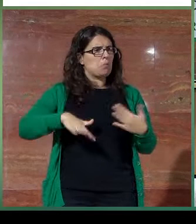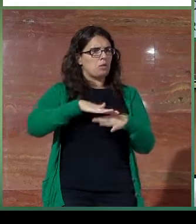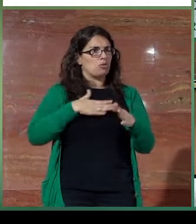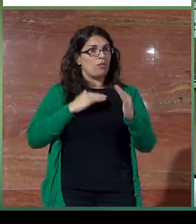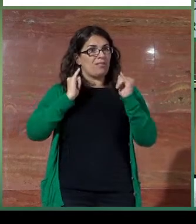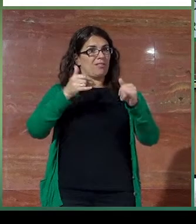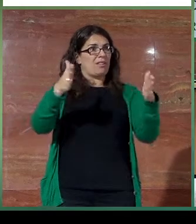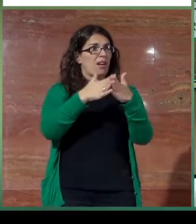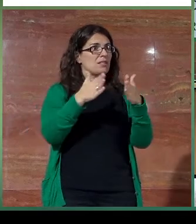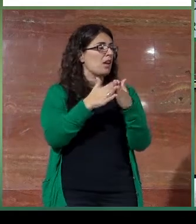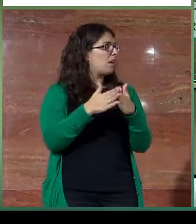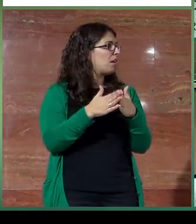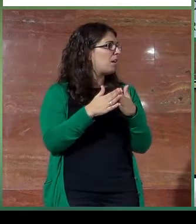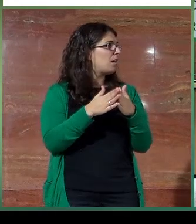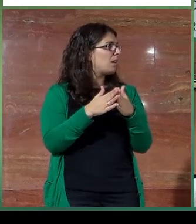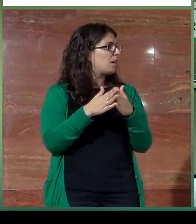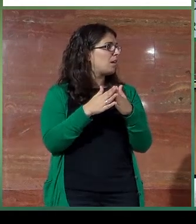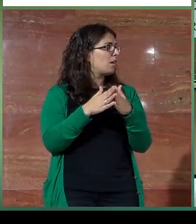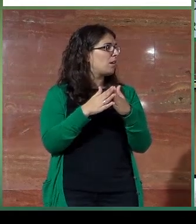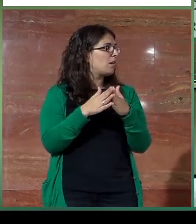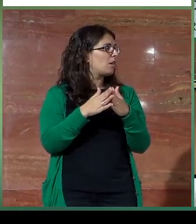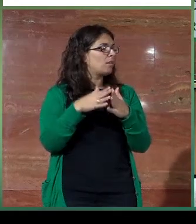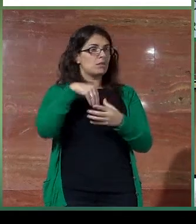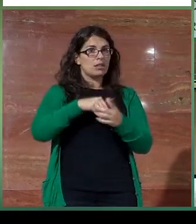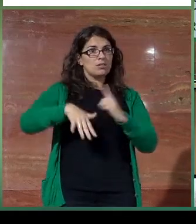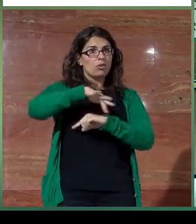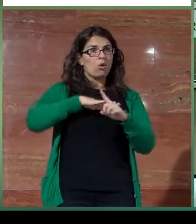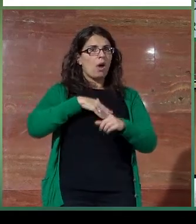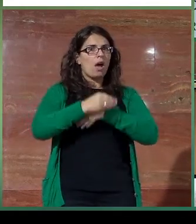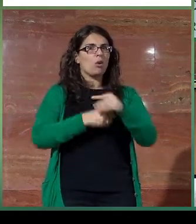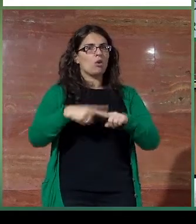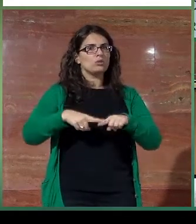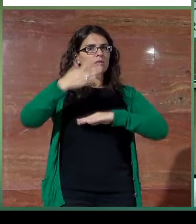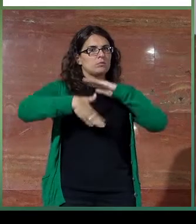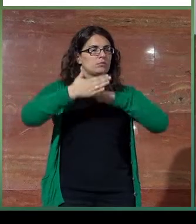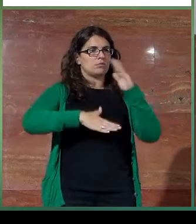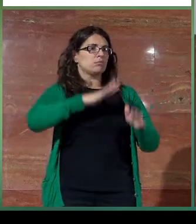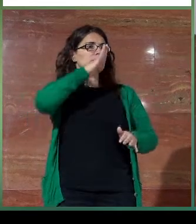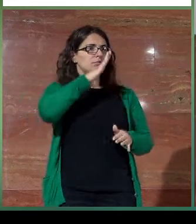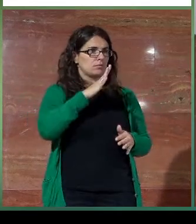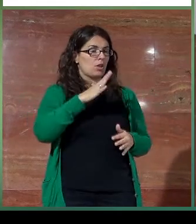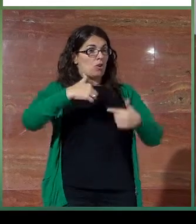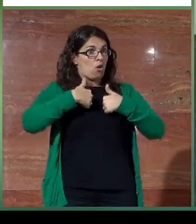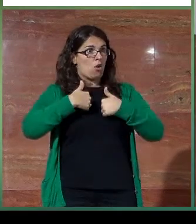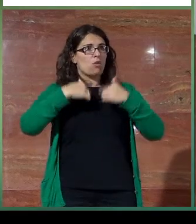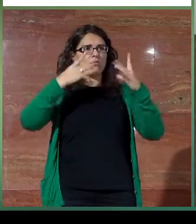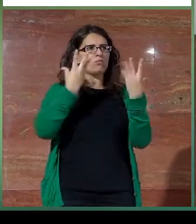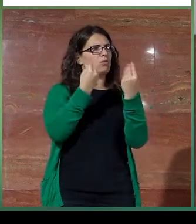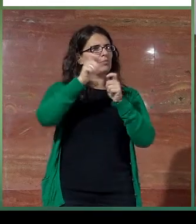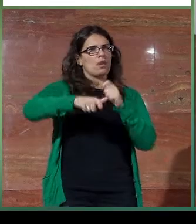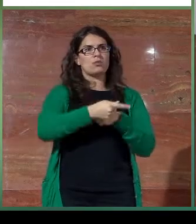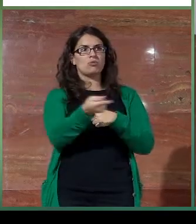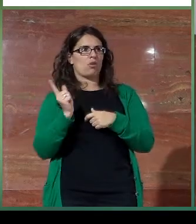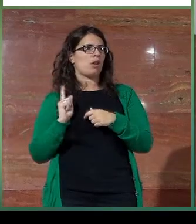muy limitadamente operaciones dentro de ese entorno. Y como yo, la mayoría de las personas pueden hacer ese